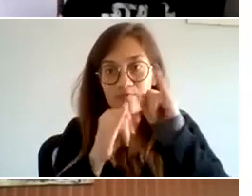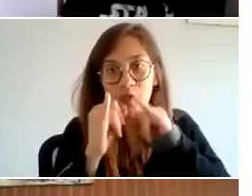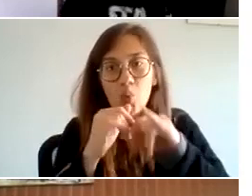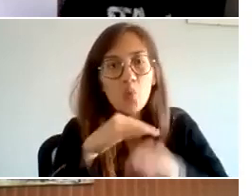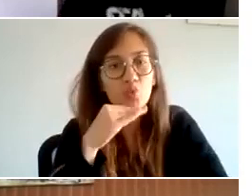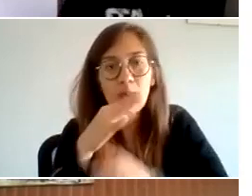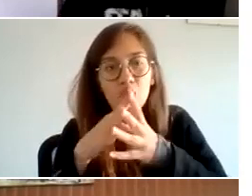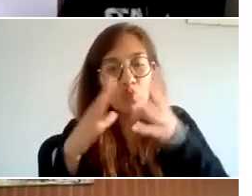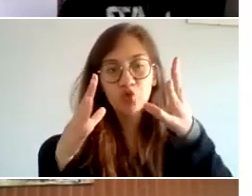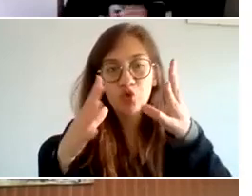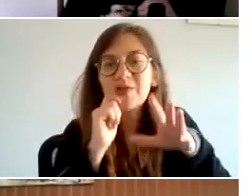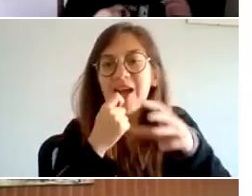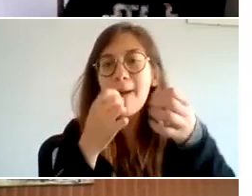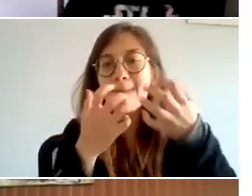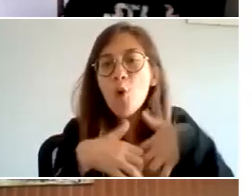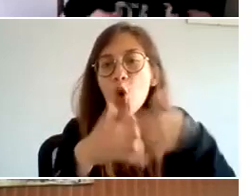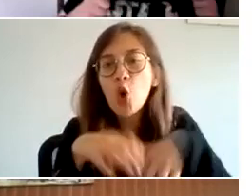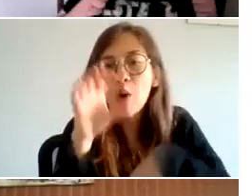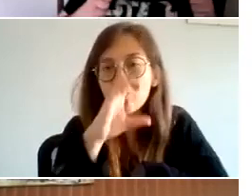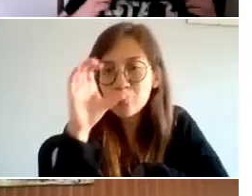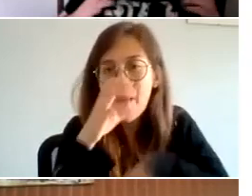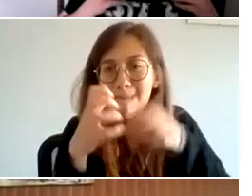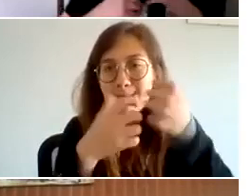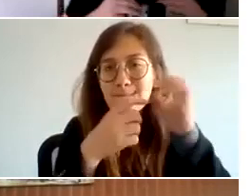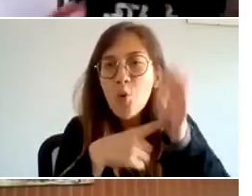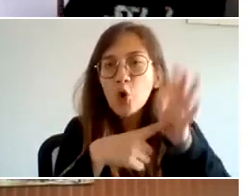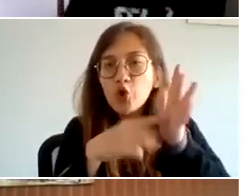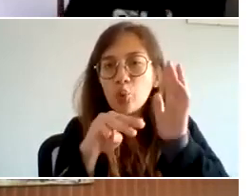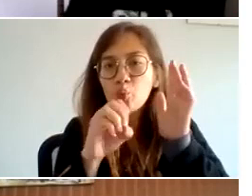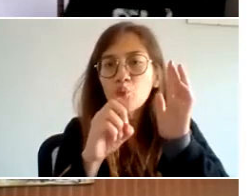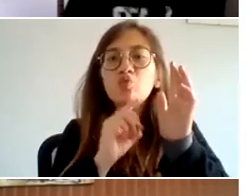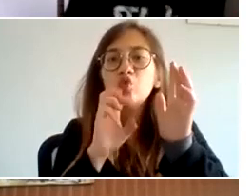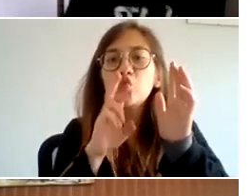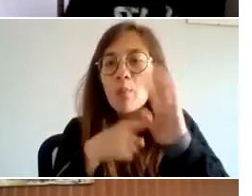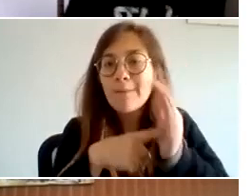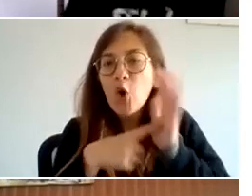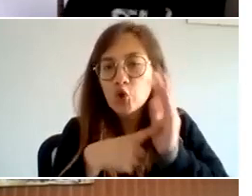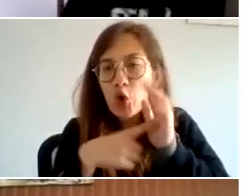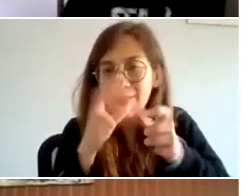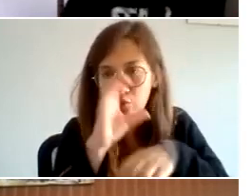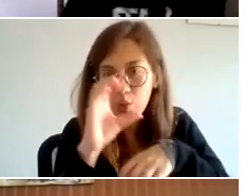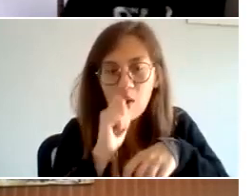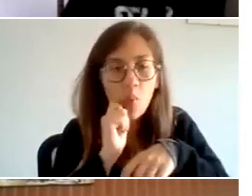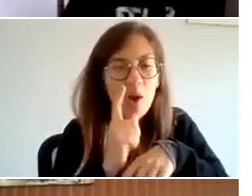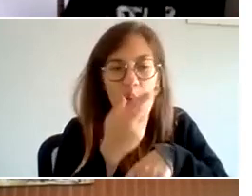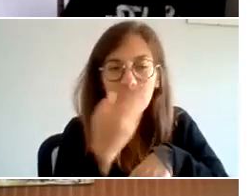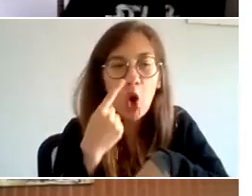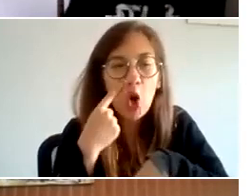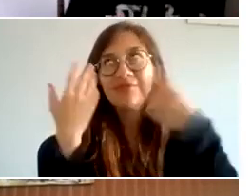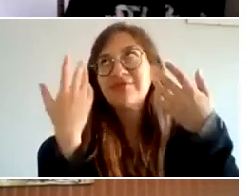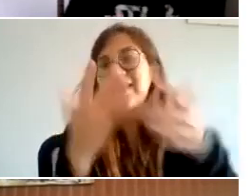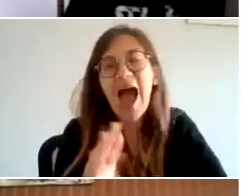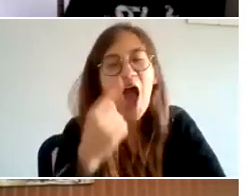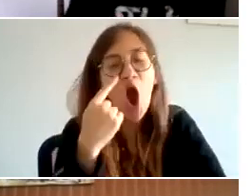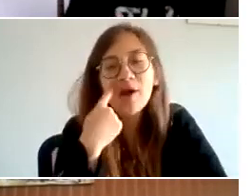los motores de búsqueda. El motor de búsqueda que yo creo que todos han visto es el de Google. Todos alguna vez han usado